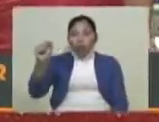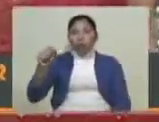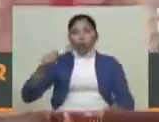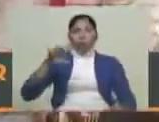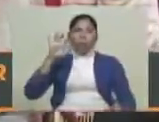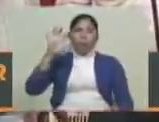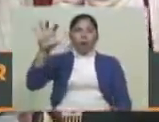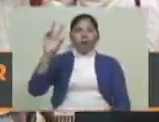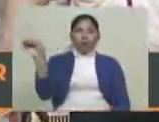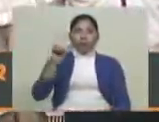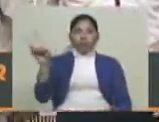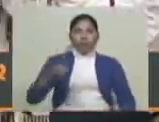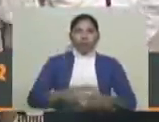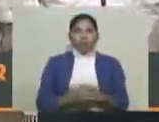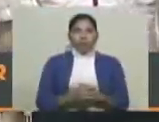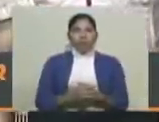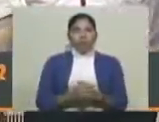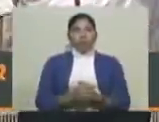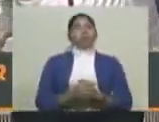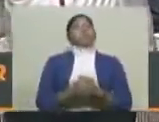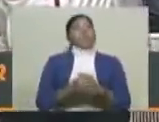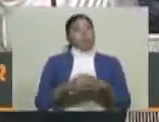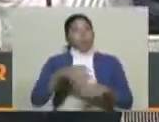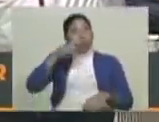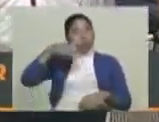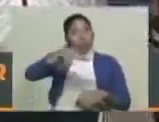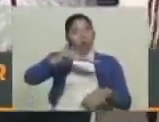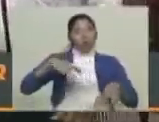patria! ¡Que viva el pueblo revolucionario!